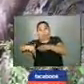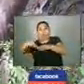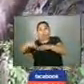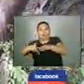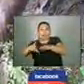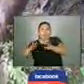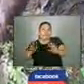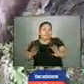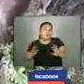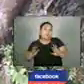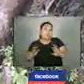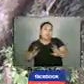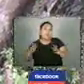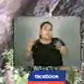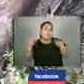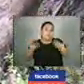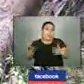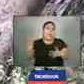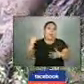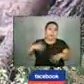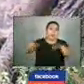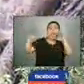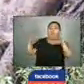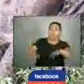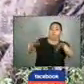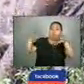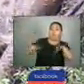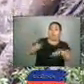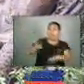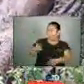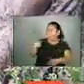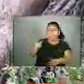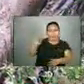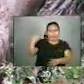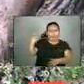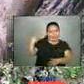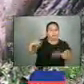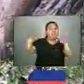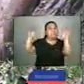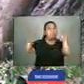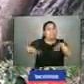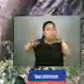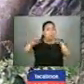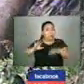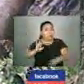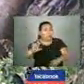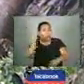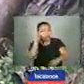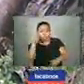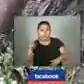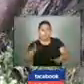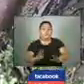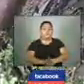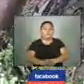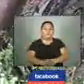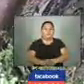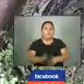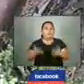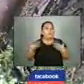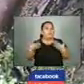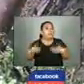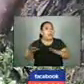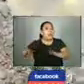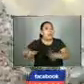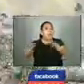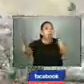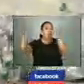penetrado, porque si ya habían caído tormentas más fuertes que las que han estado cayendo, y nunca nos había pasado eso. Se han ido tres